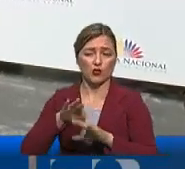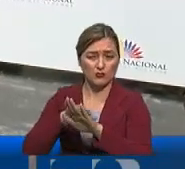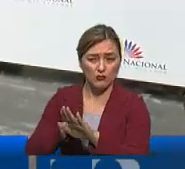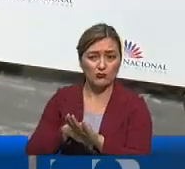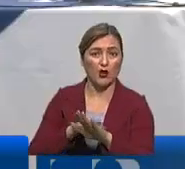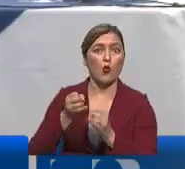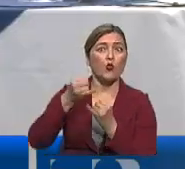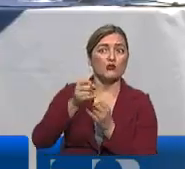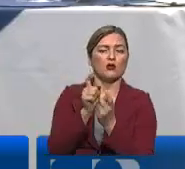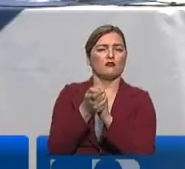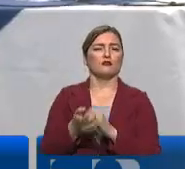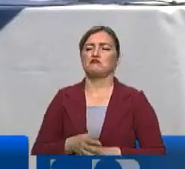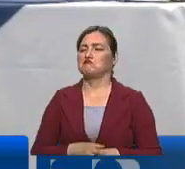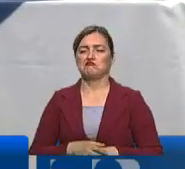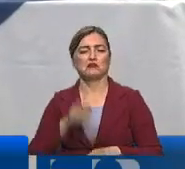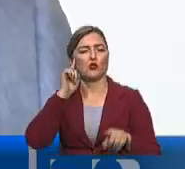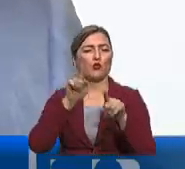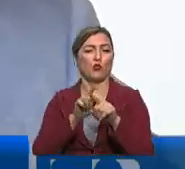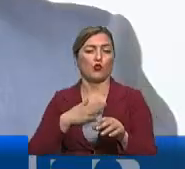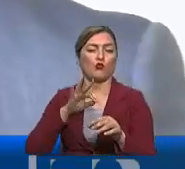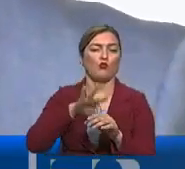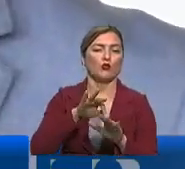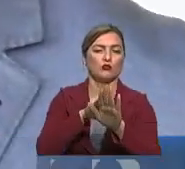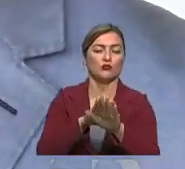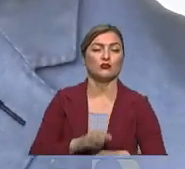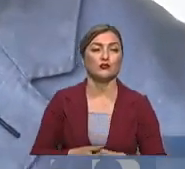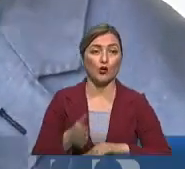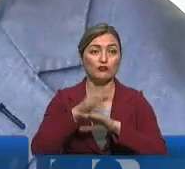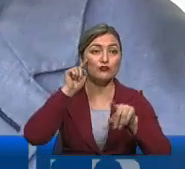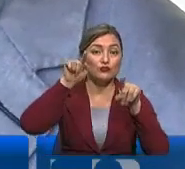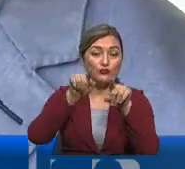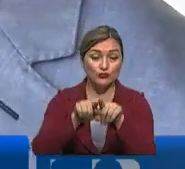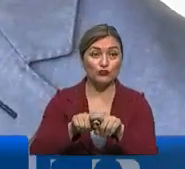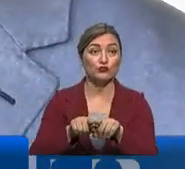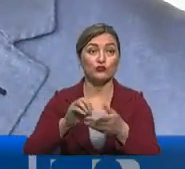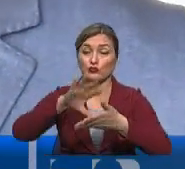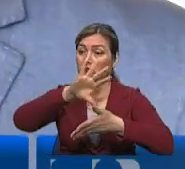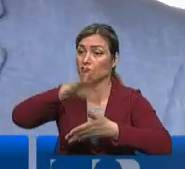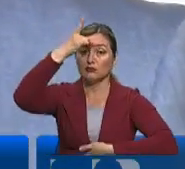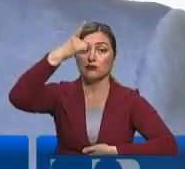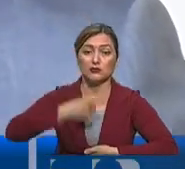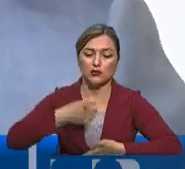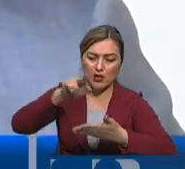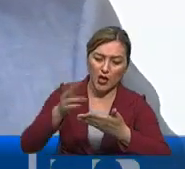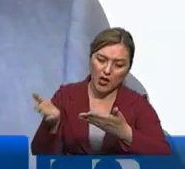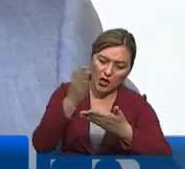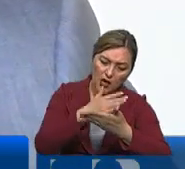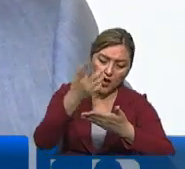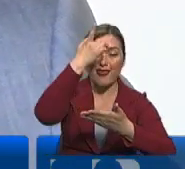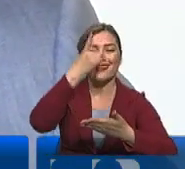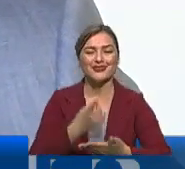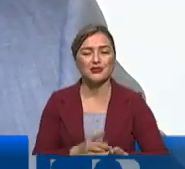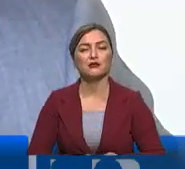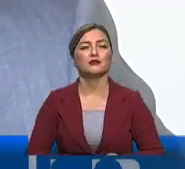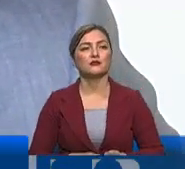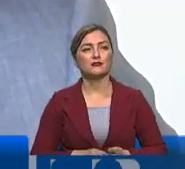fue cambiado a última hora, pese a que votó a favor. Lo que se acordó es que sea el pleno de la asamblea quien decida